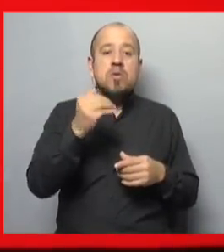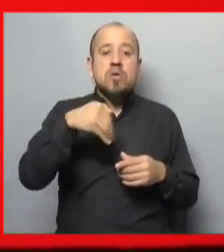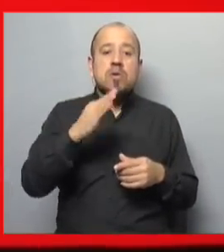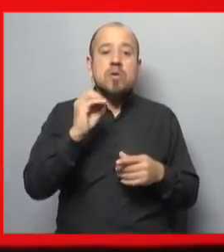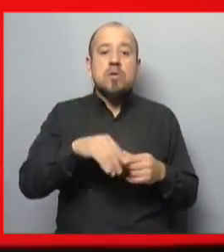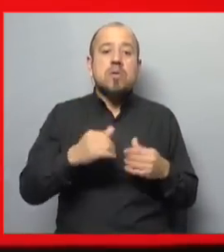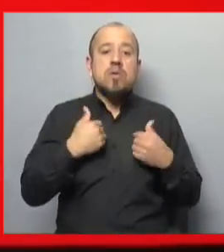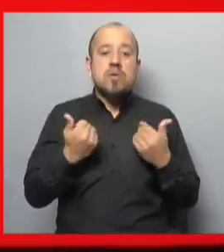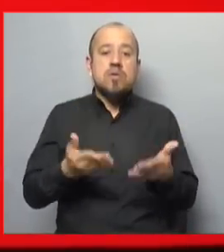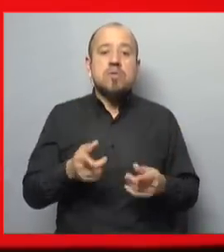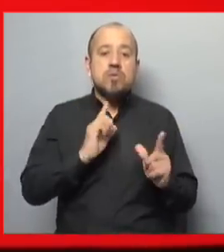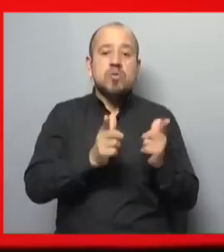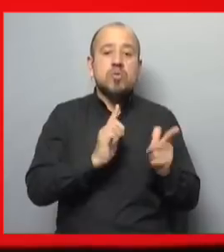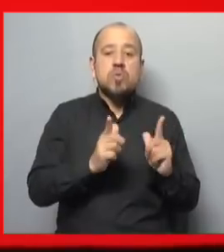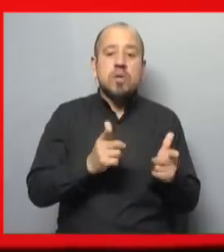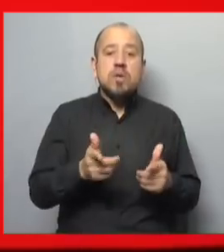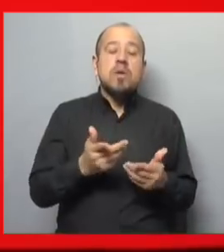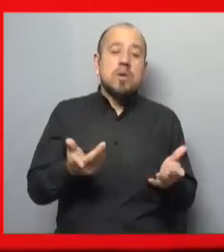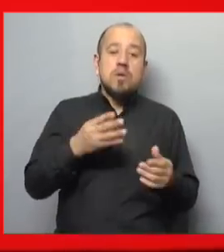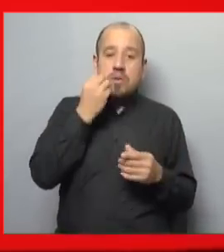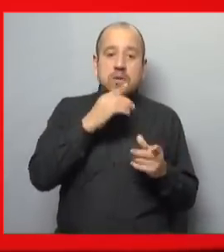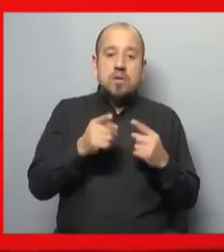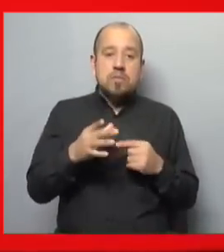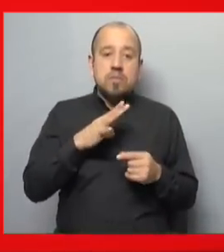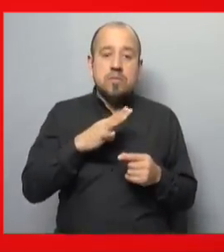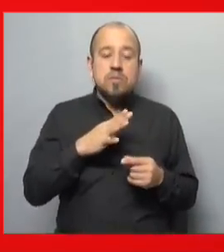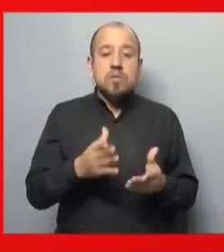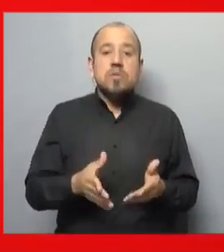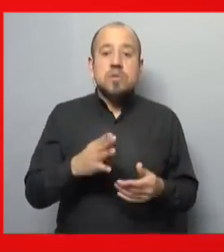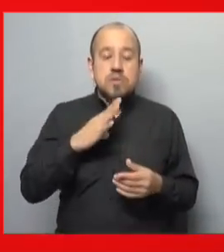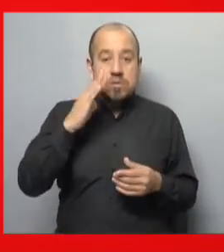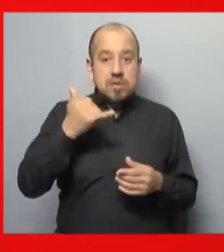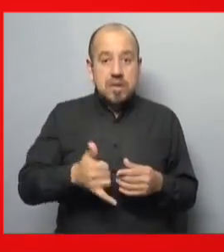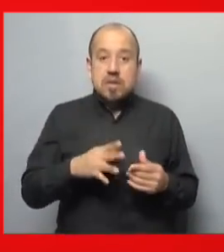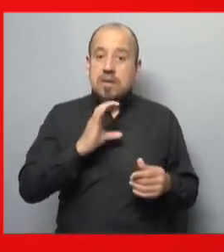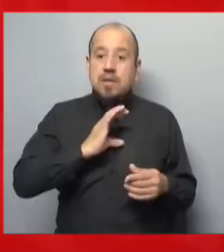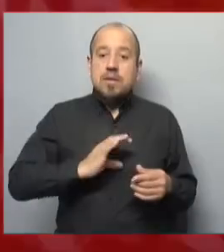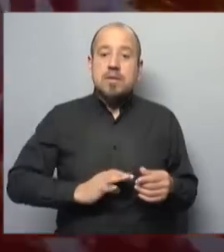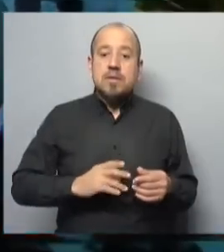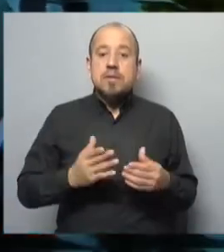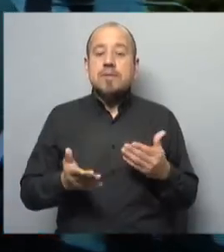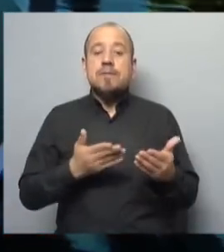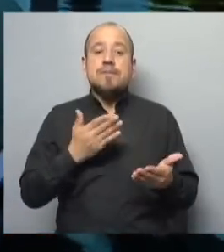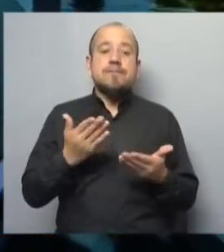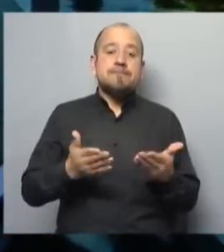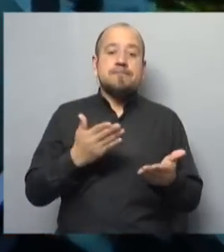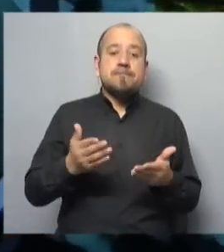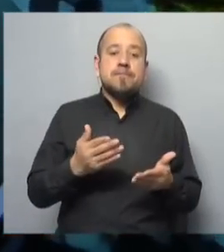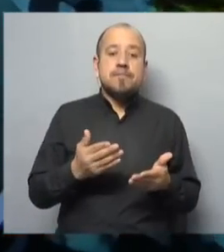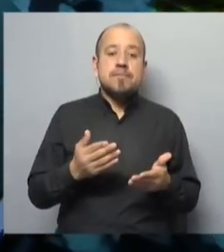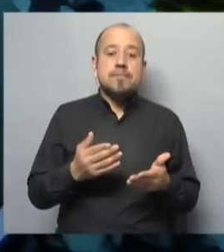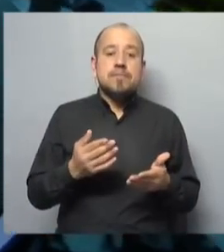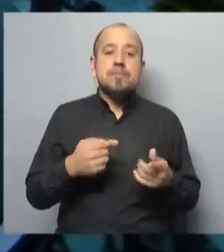beneficiado por la llegada sobre bueno bienvenido sea no pues mejor que tiene talento que tiene cualidades que no ha terminado de poder disponer las de manera regular